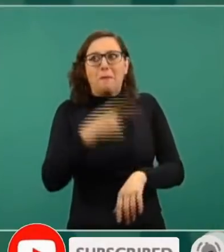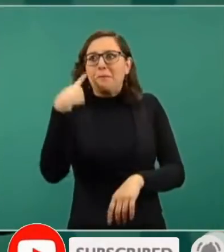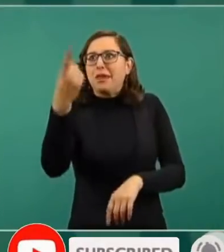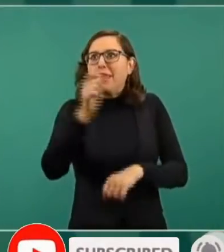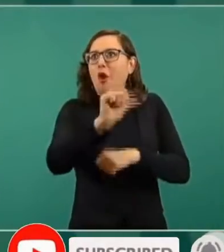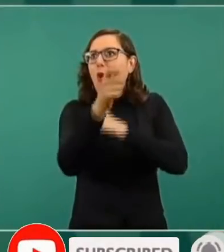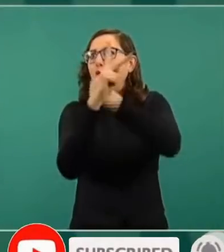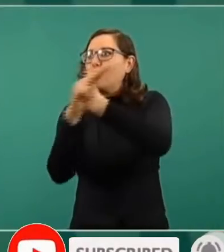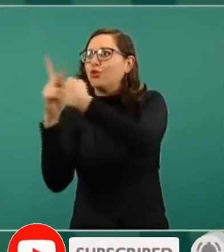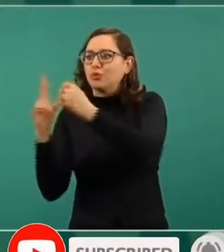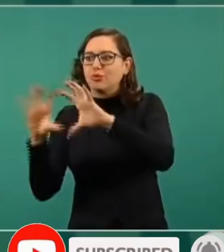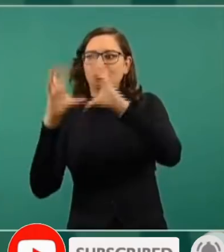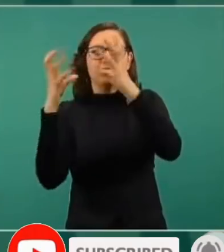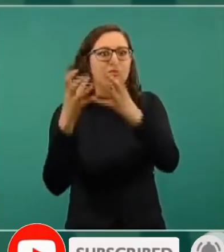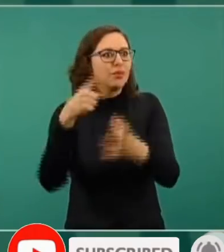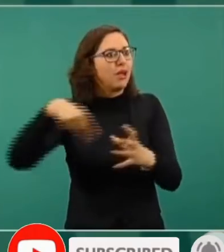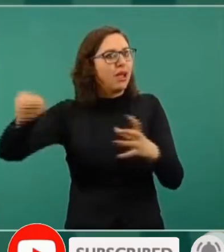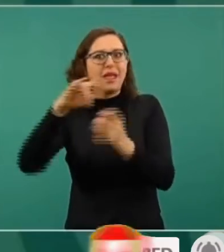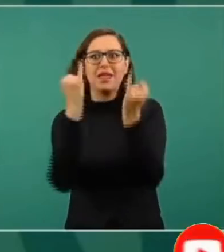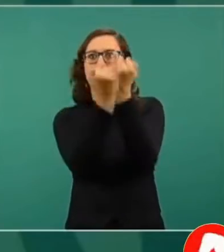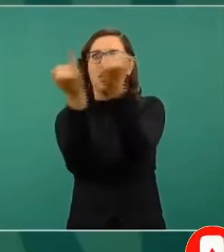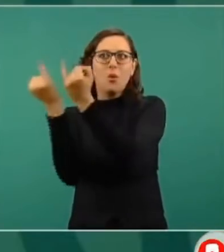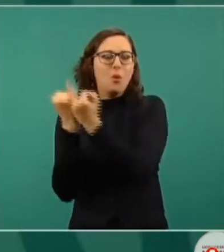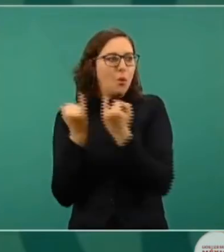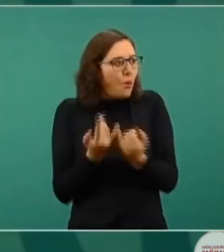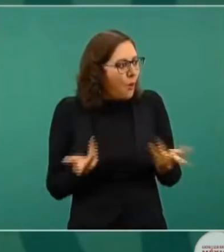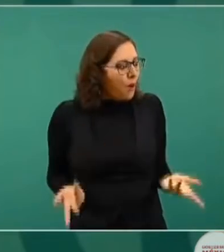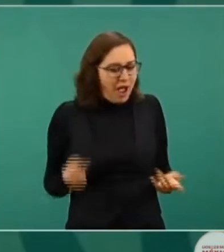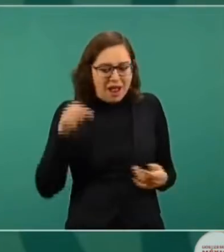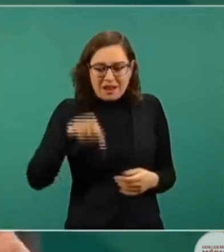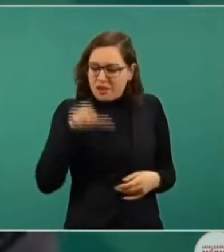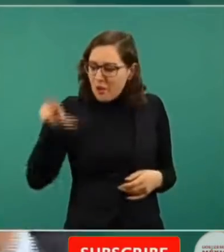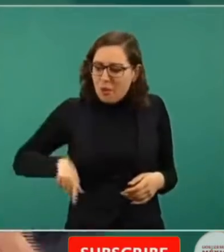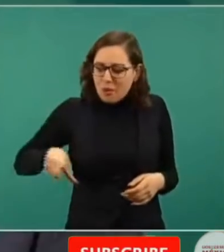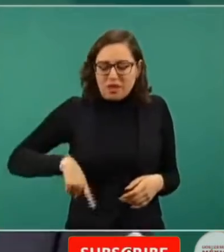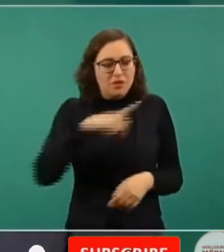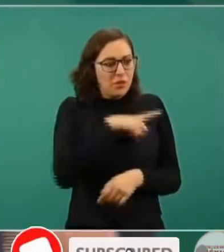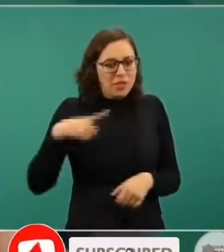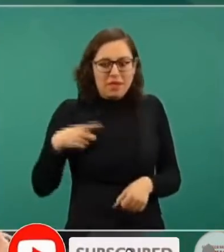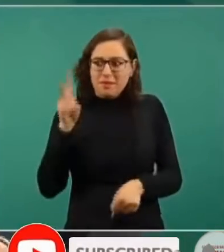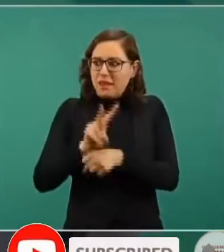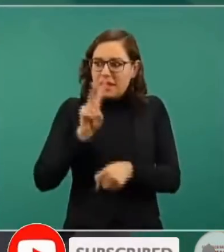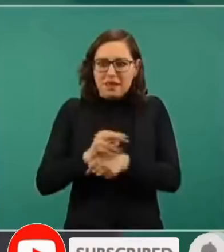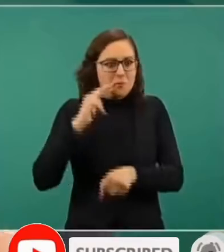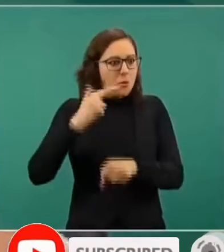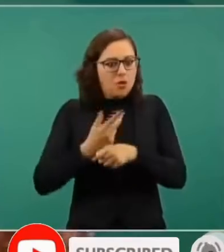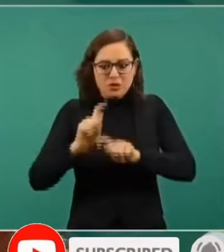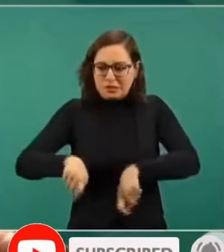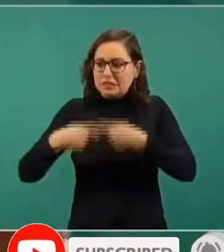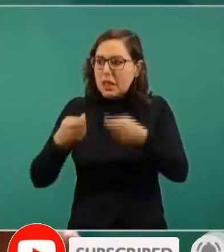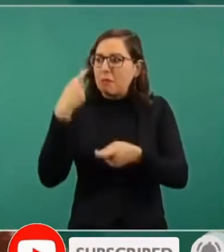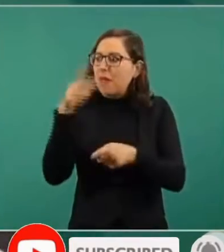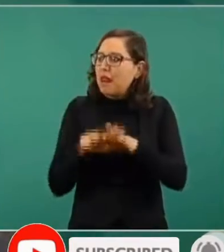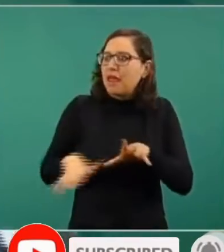Estado como responsabilidad que tiene para cuidar la electricidad y garantizar la electricidad para todos los mexicanos. No, los jueces no se